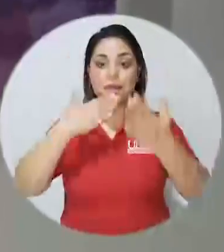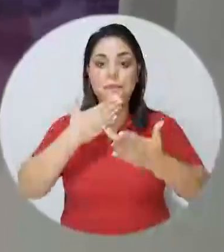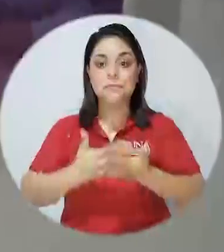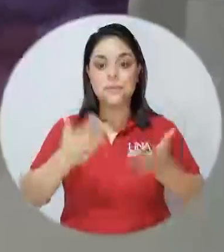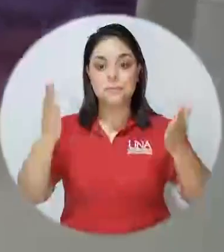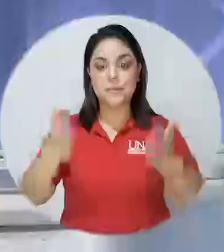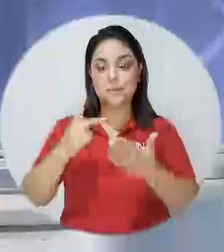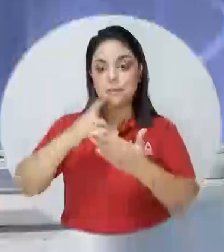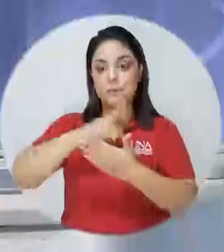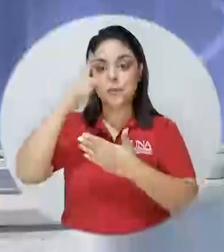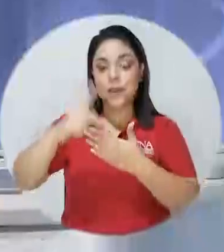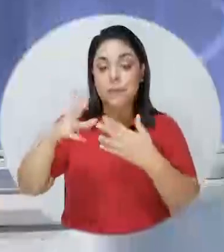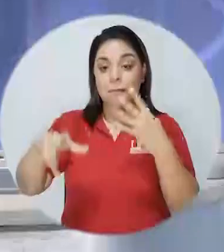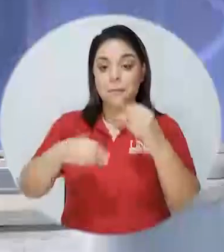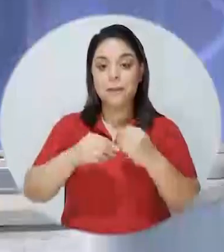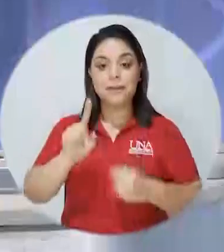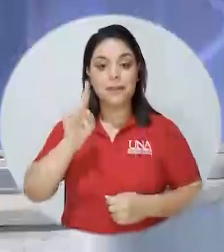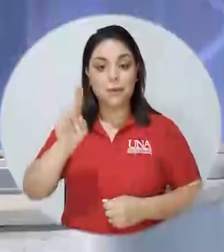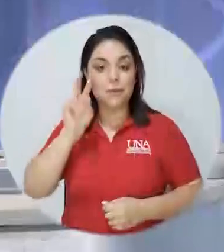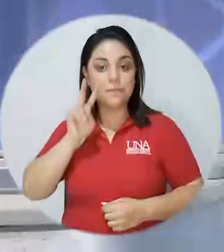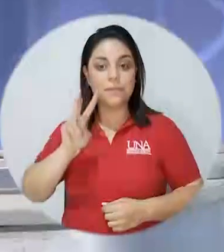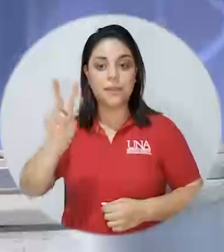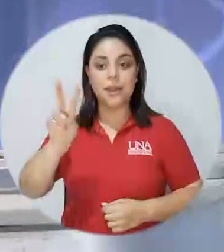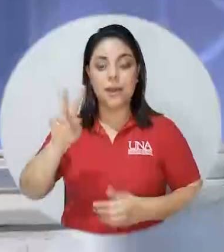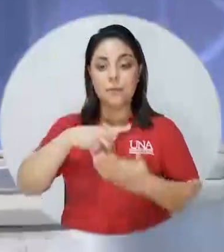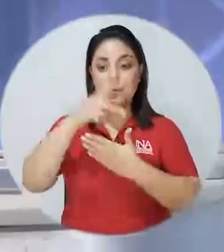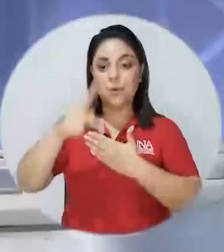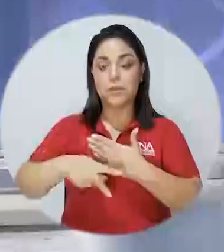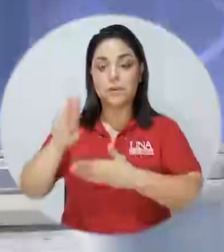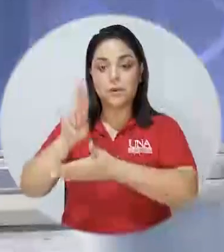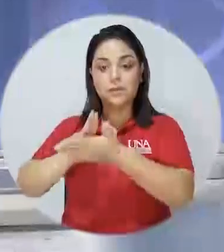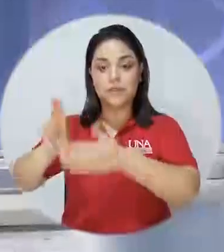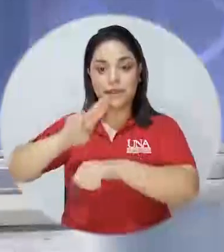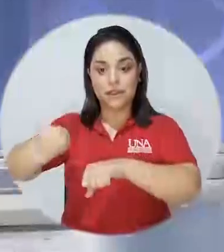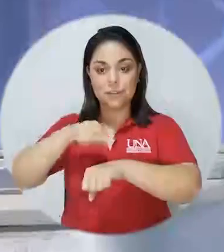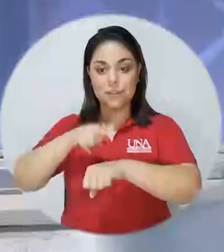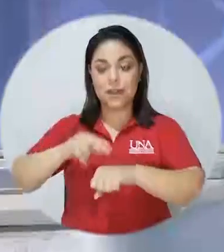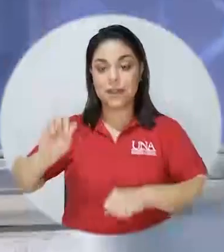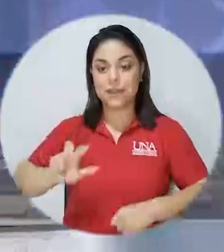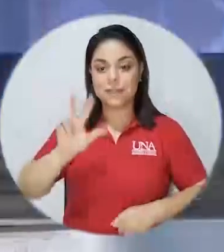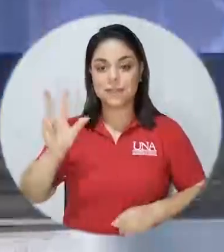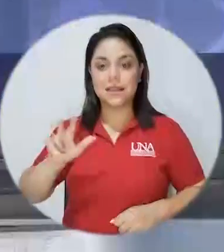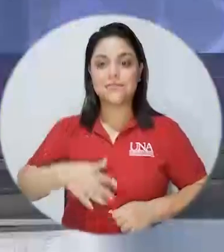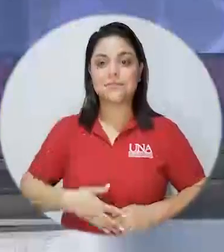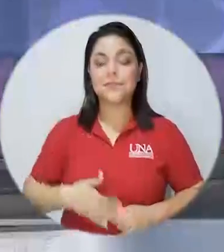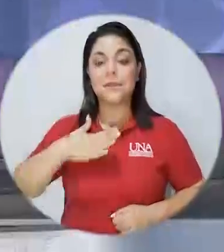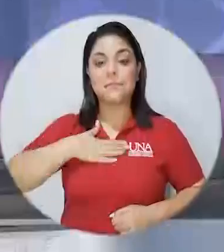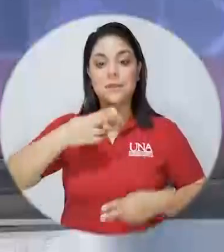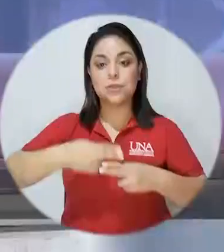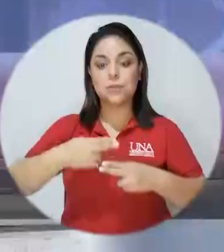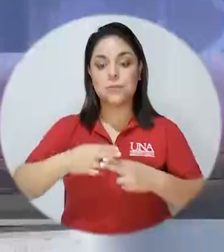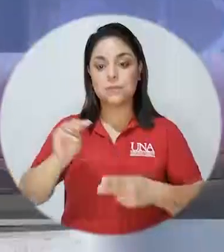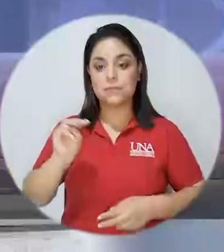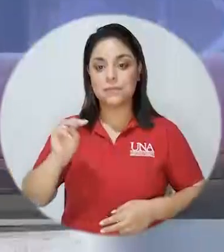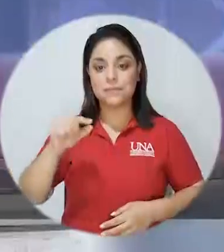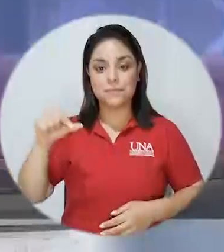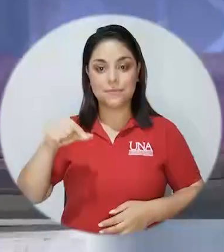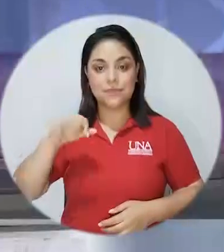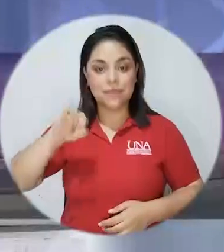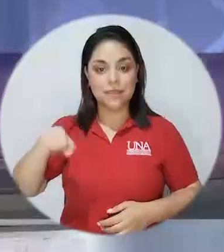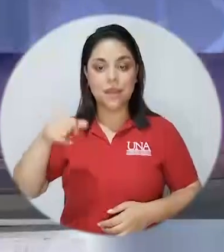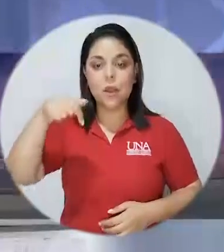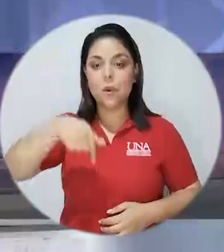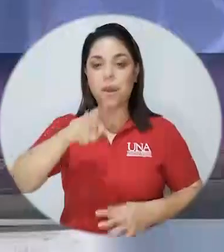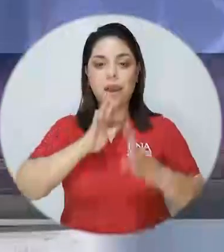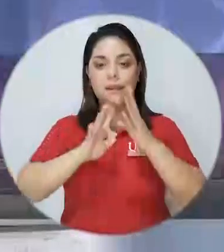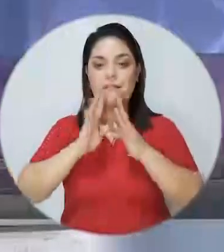Hola, ¿qué tal? Bienvenidos a una edición más de Una Mirada, el programa de la Universidad Nacional y del CINAR S.A. Mi nombre es Maribel Quiroz Jara y en